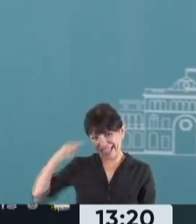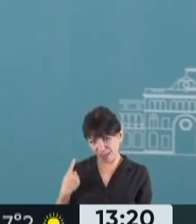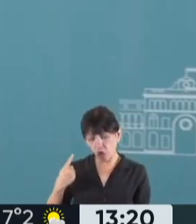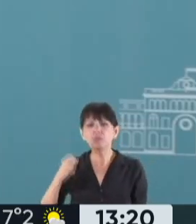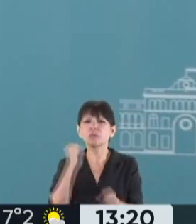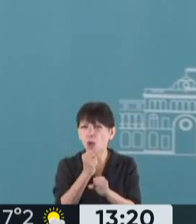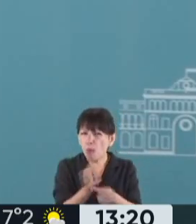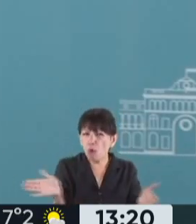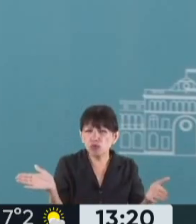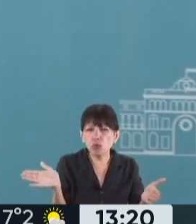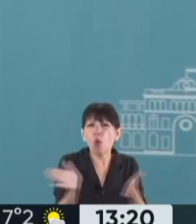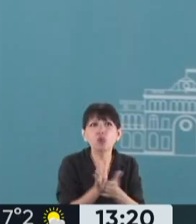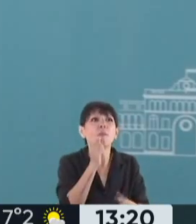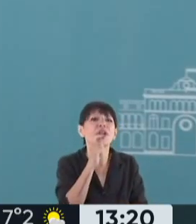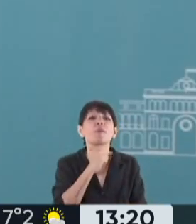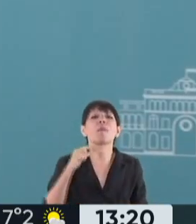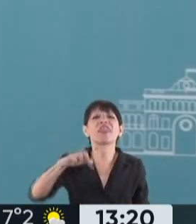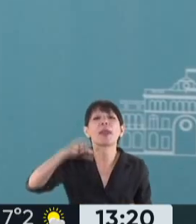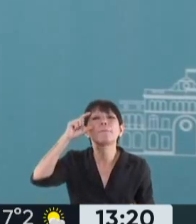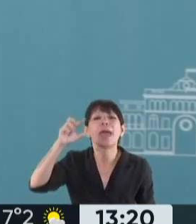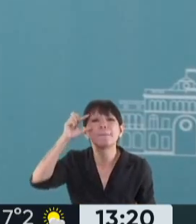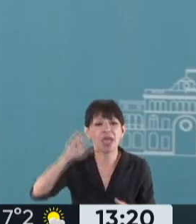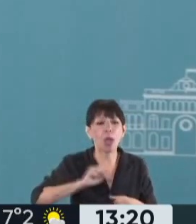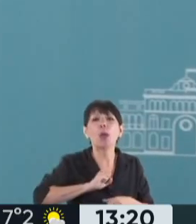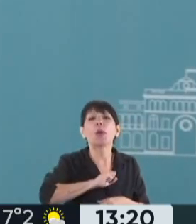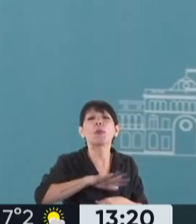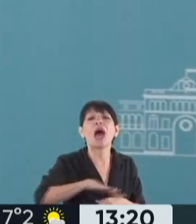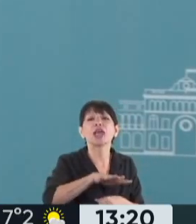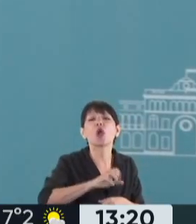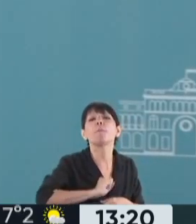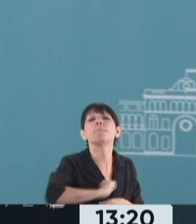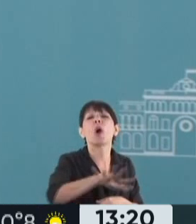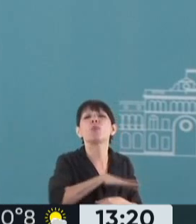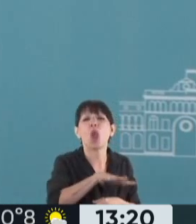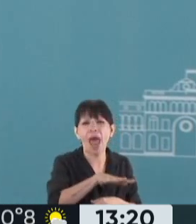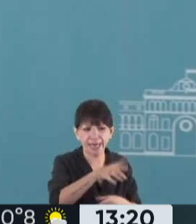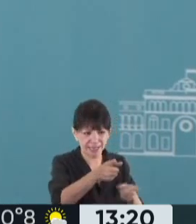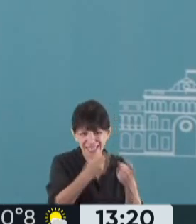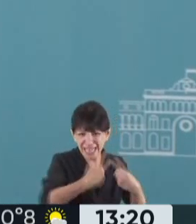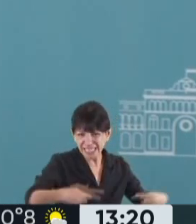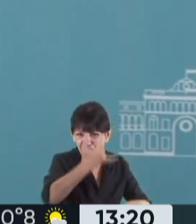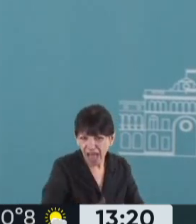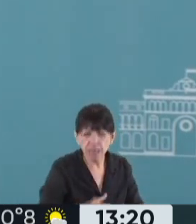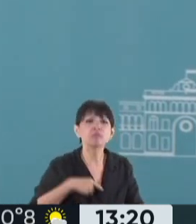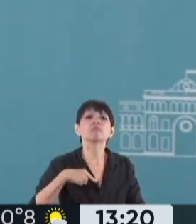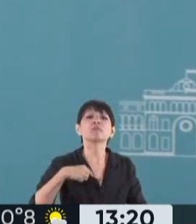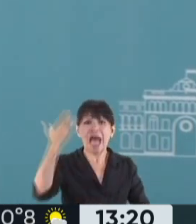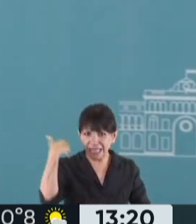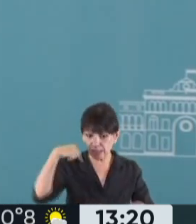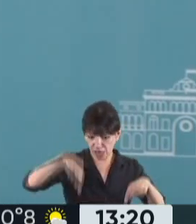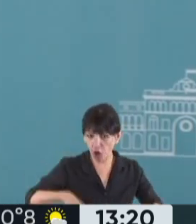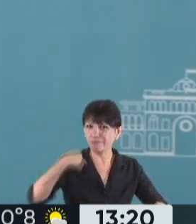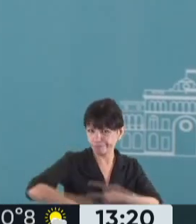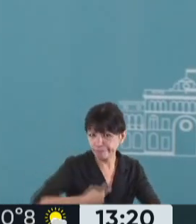Padre Pepe, con todos los hogares en las villas, en los barrios populares. Nosotros trabajamos muchísimo y seguimos trabajando, ustedes saben, a través de